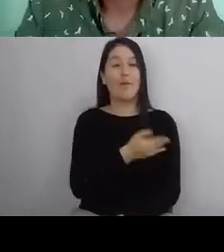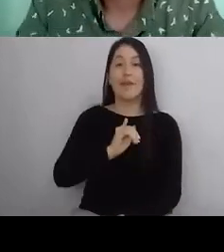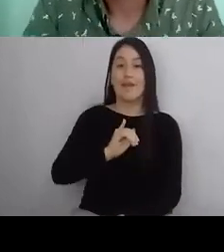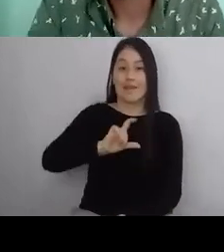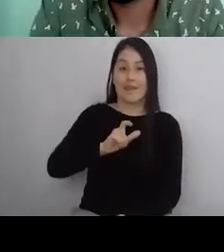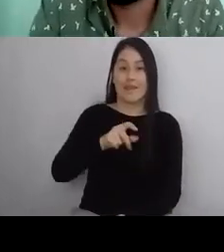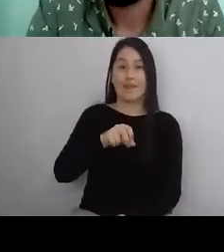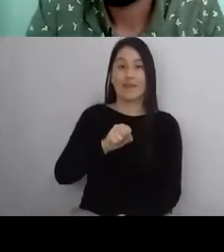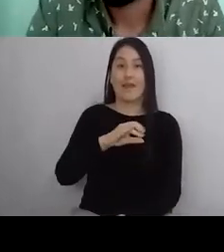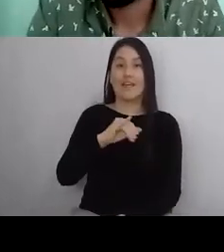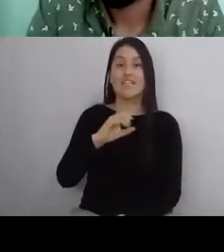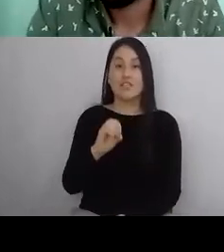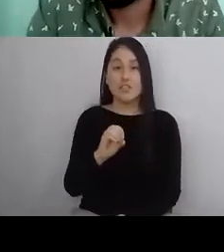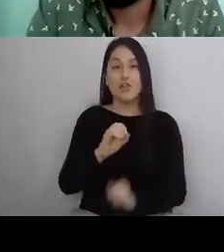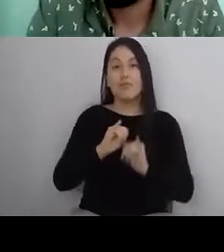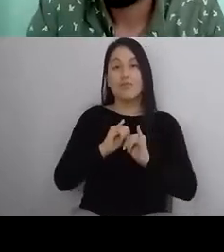transmitirles.